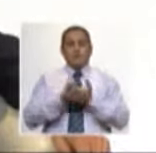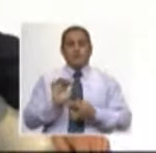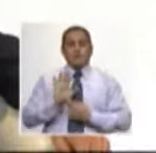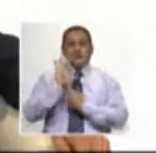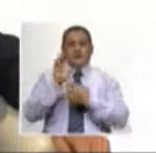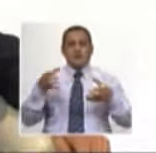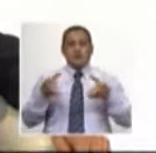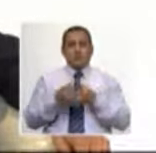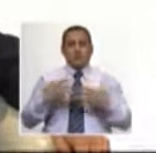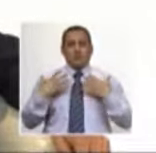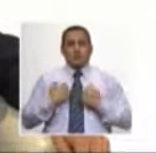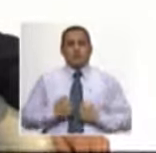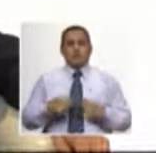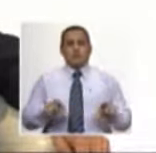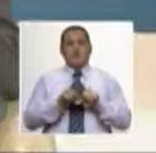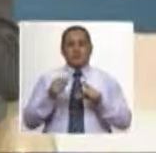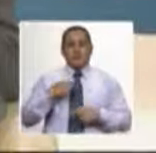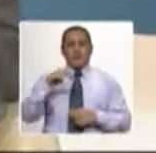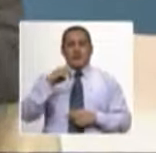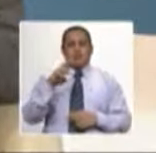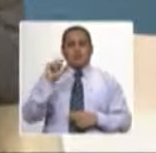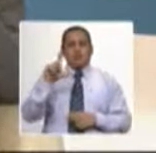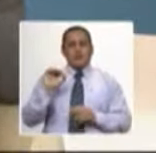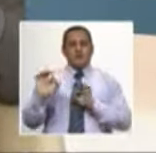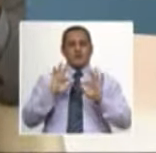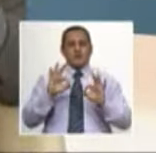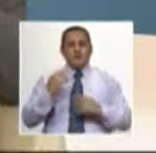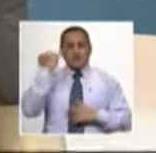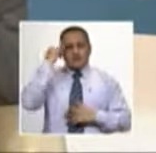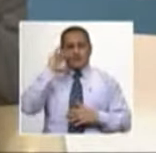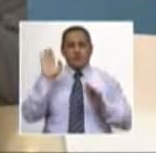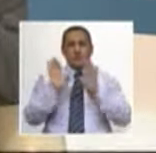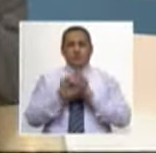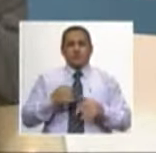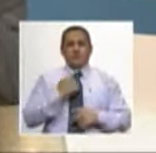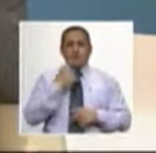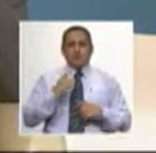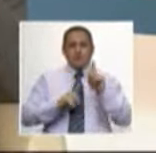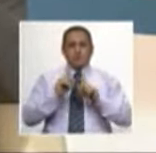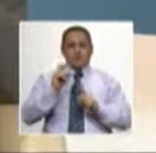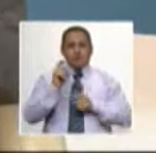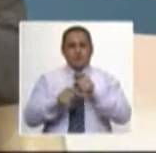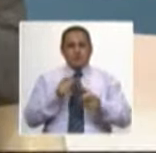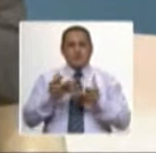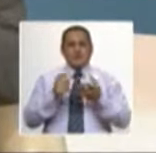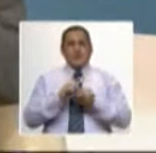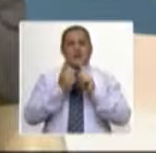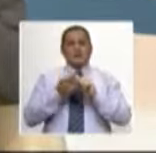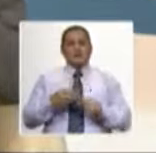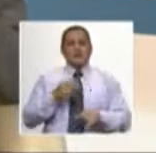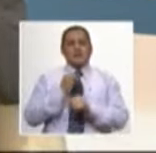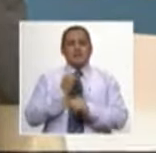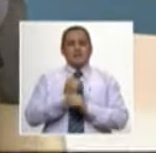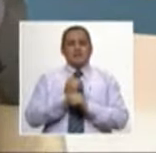orden público y la moral, ¿no? Y en esa línea de ideas, por ejemplo, si alguien decide cambiar de religión, hoy día